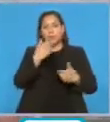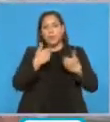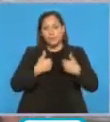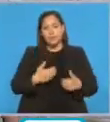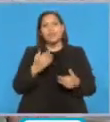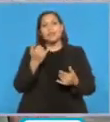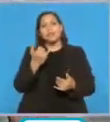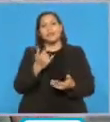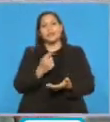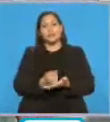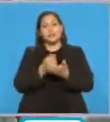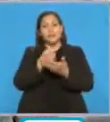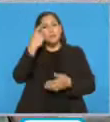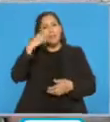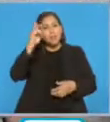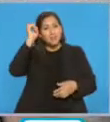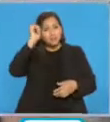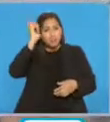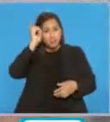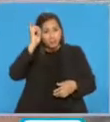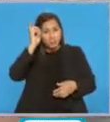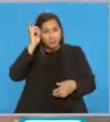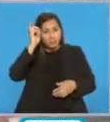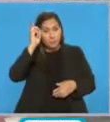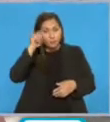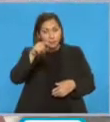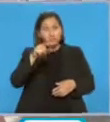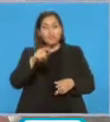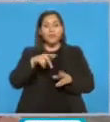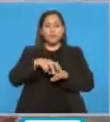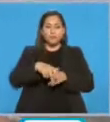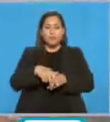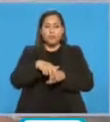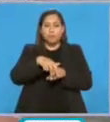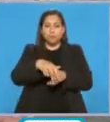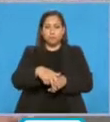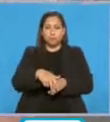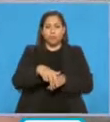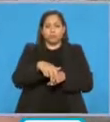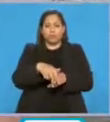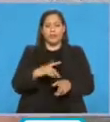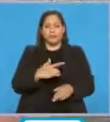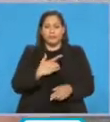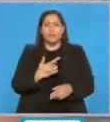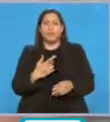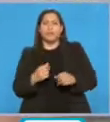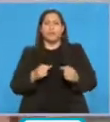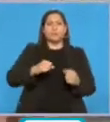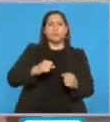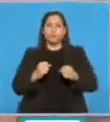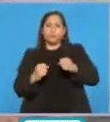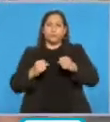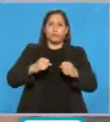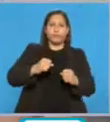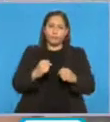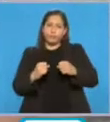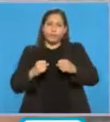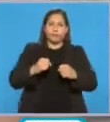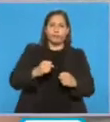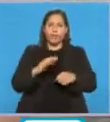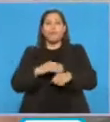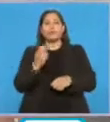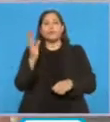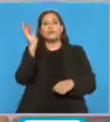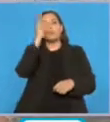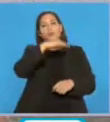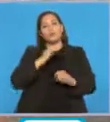terapia, para que el caballo, en la vez de que él camine, ella siente como que ella va caminando. Por eso es que ella se soltó rápido